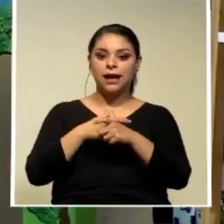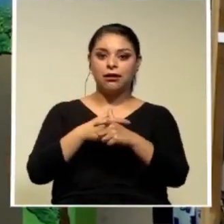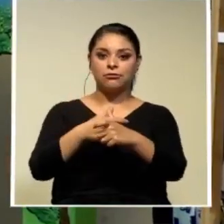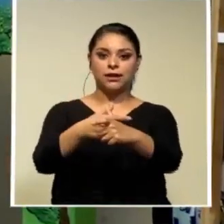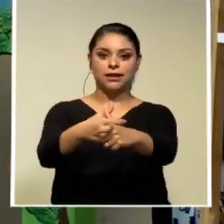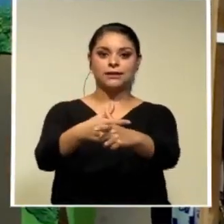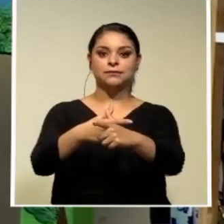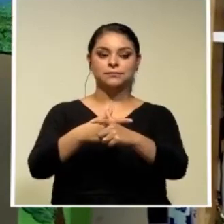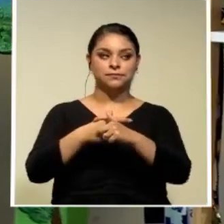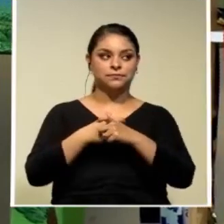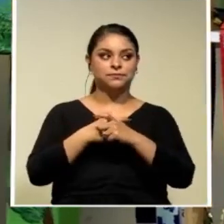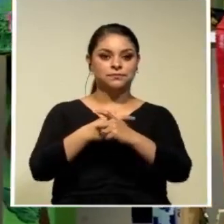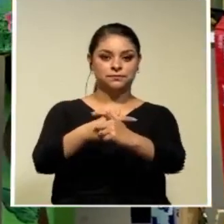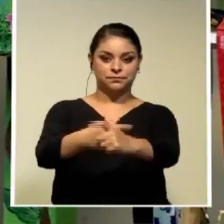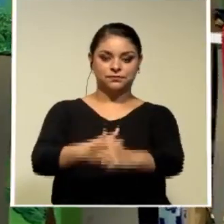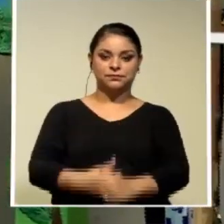cintas.